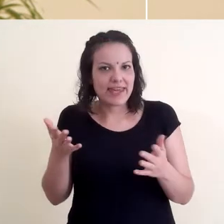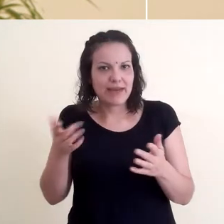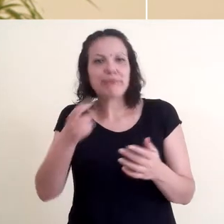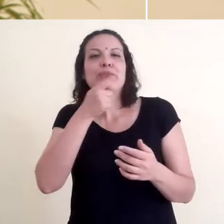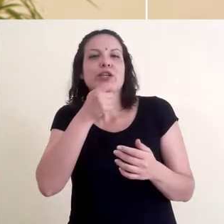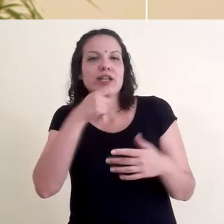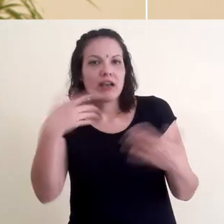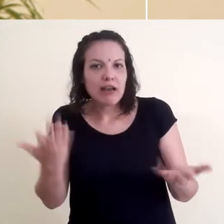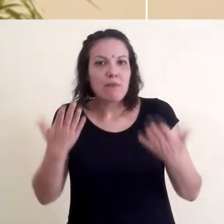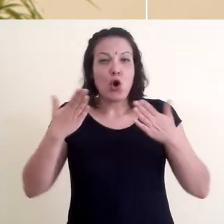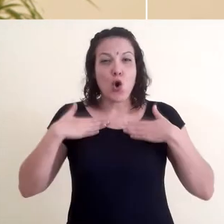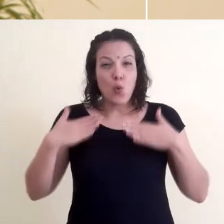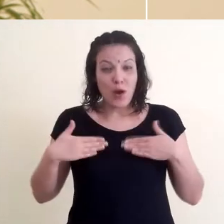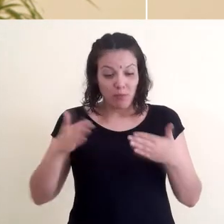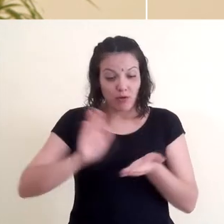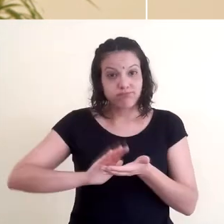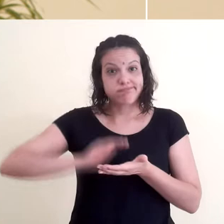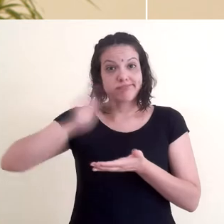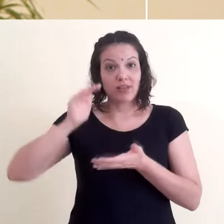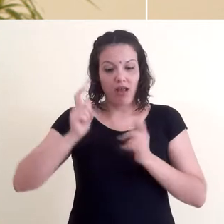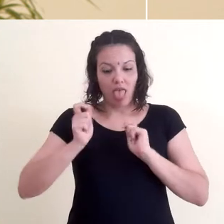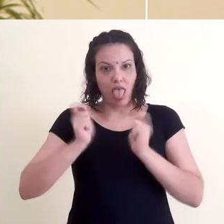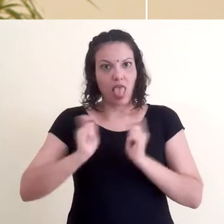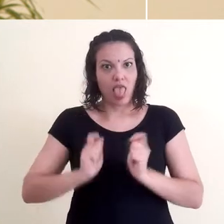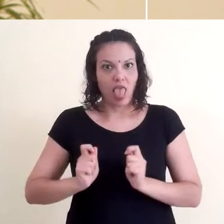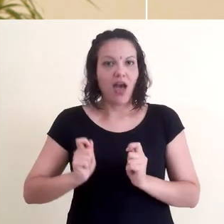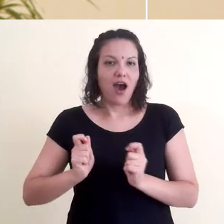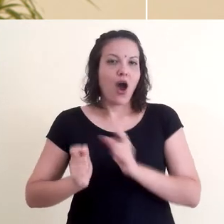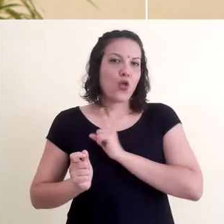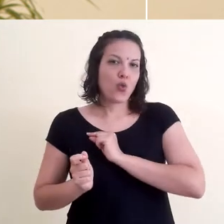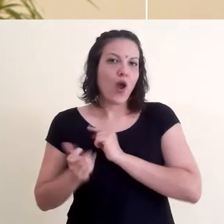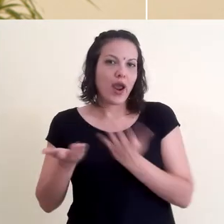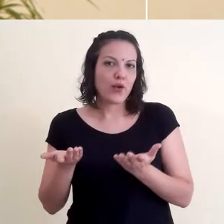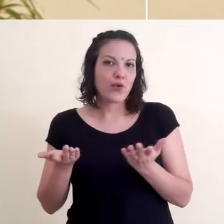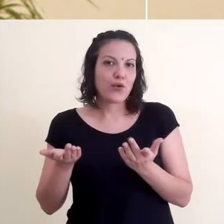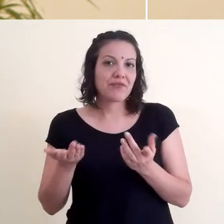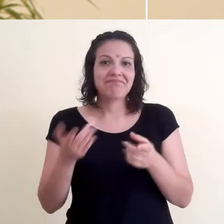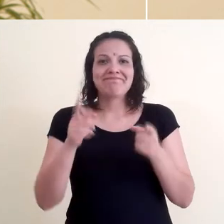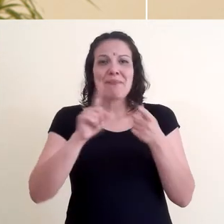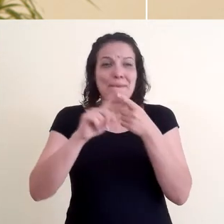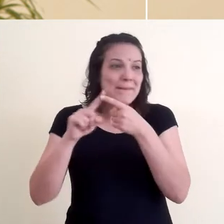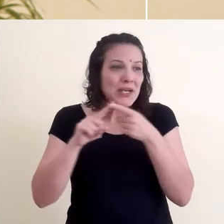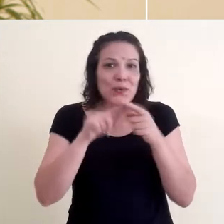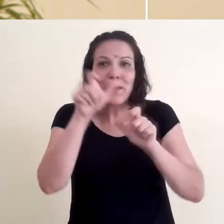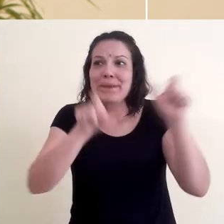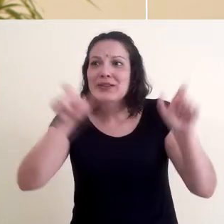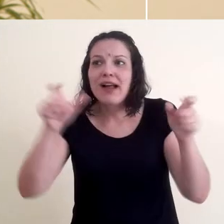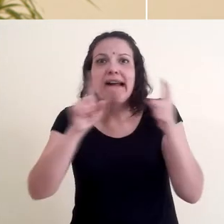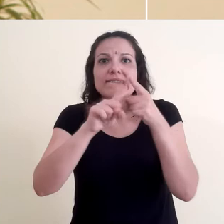Nuestro cuerpo va cambiando mientras vamos creciendo y hacemos duelos. Nuestros vínculos van cambiando porque las